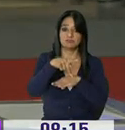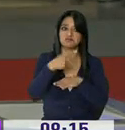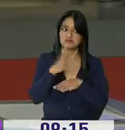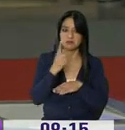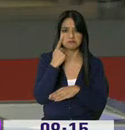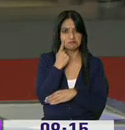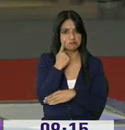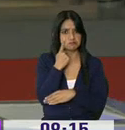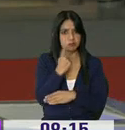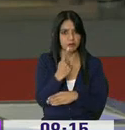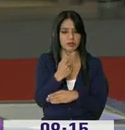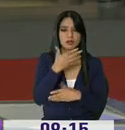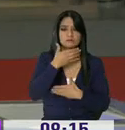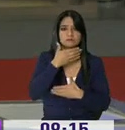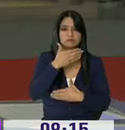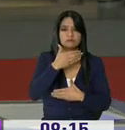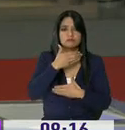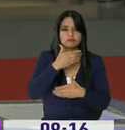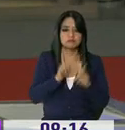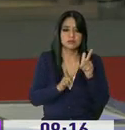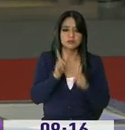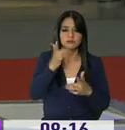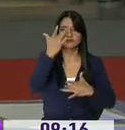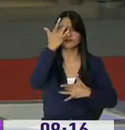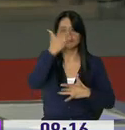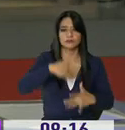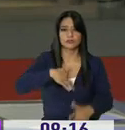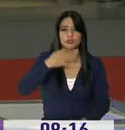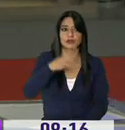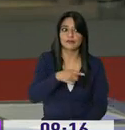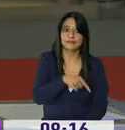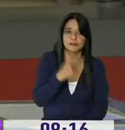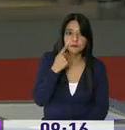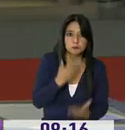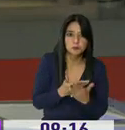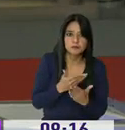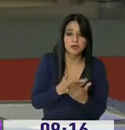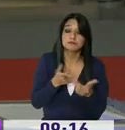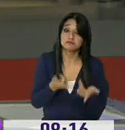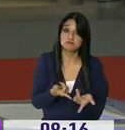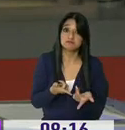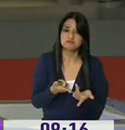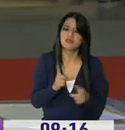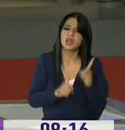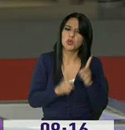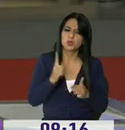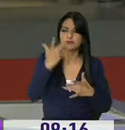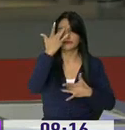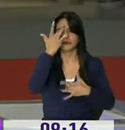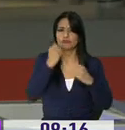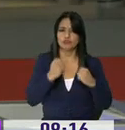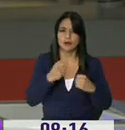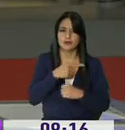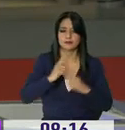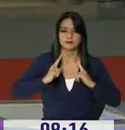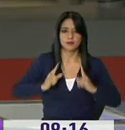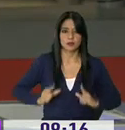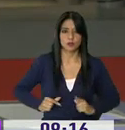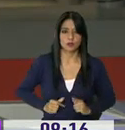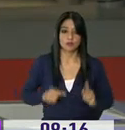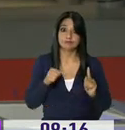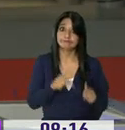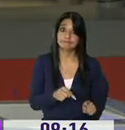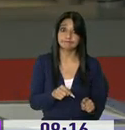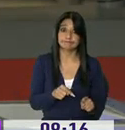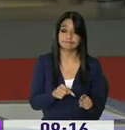prototipo, amigos, de respirador para ayudar a personas infectadas con el COVID-19 y que tienen serias afectaciones en la salud. Este artículo